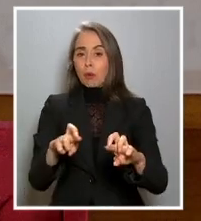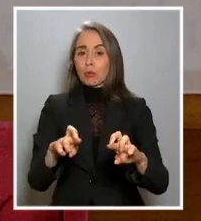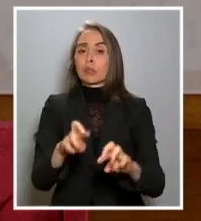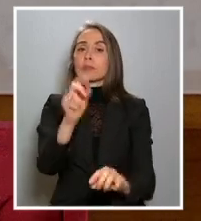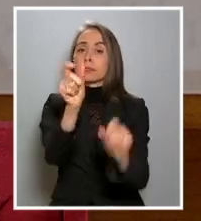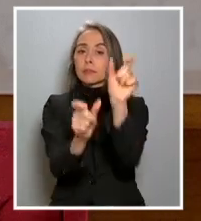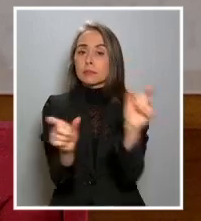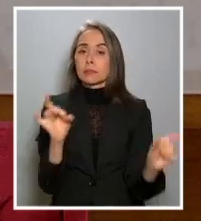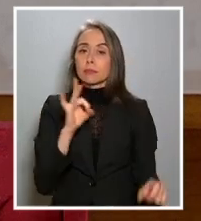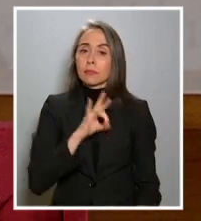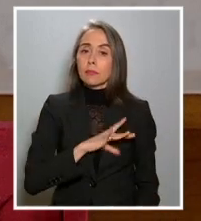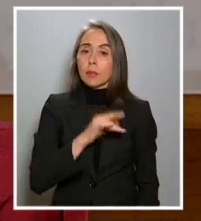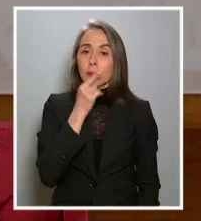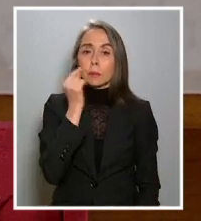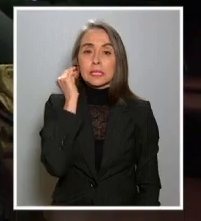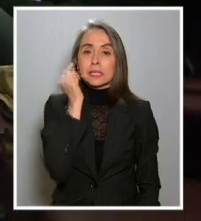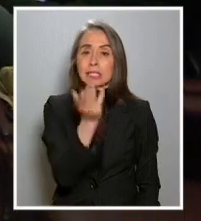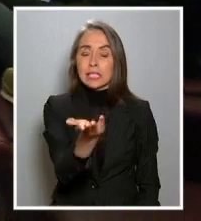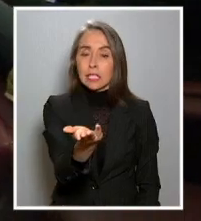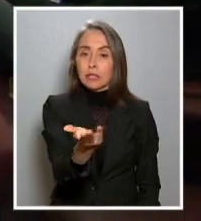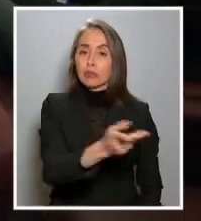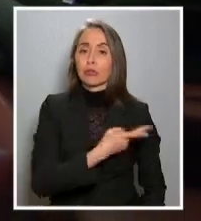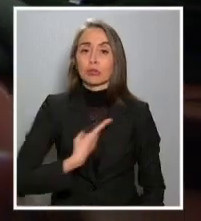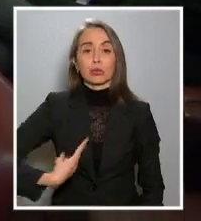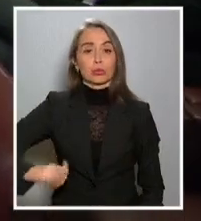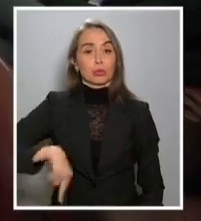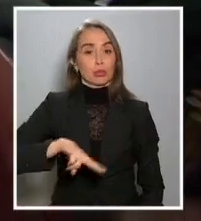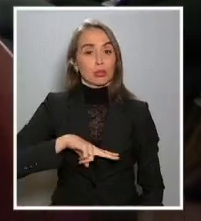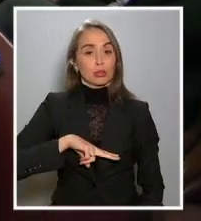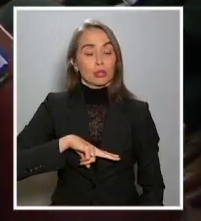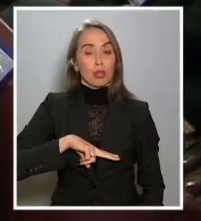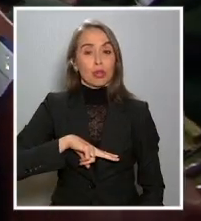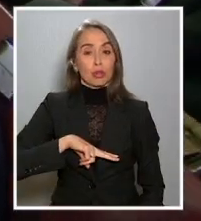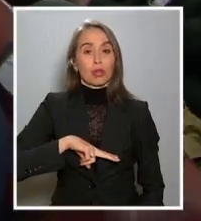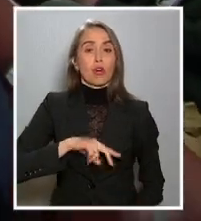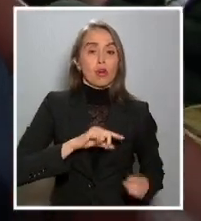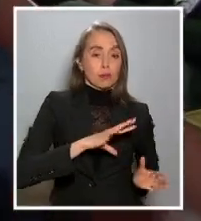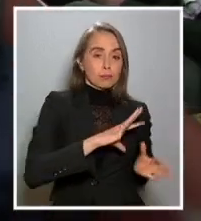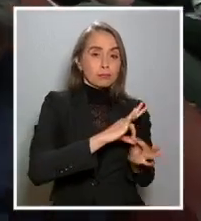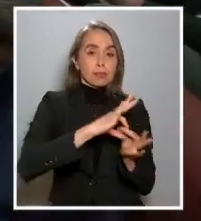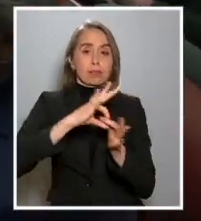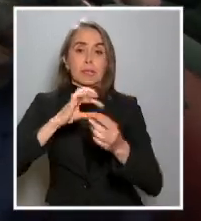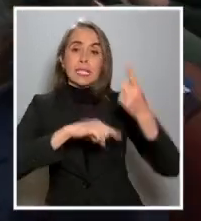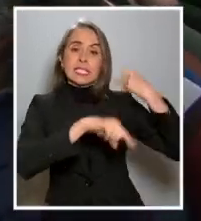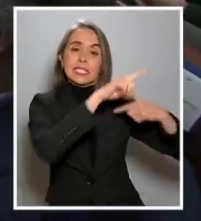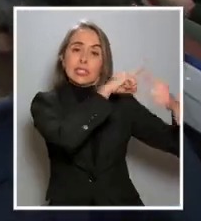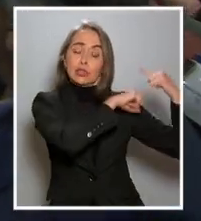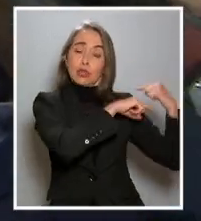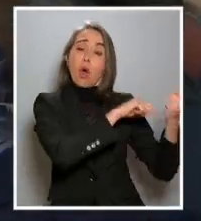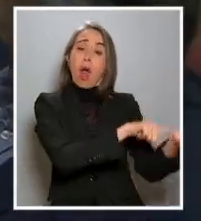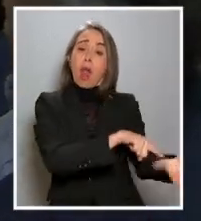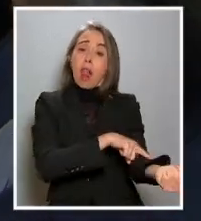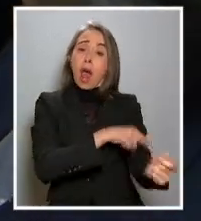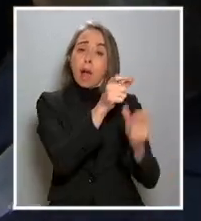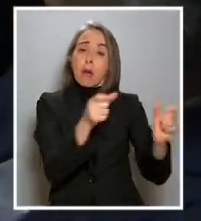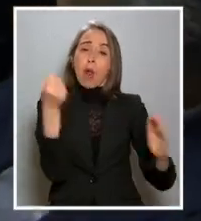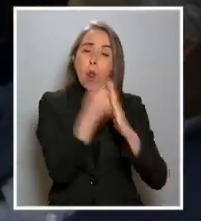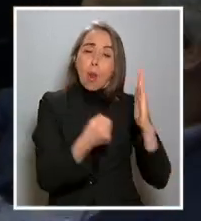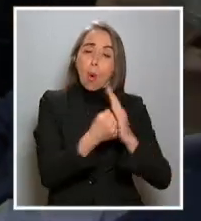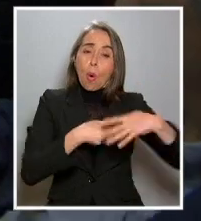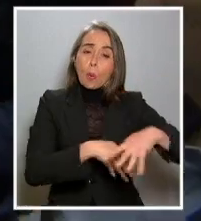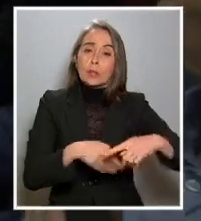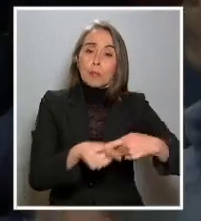Chilenos y chilenas, somos un eslabón de una larga historia de luchas sociales, progresos